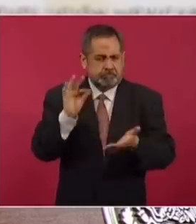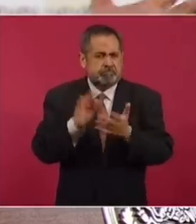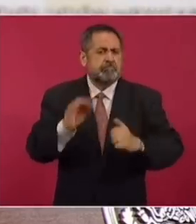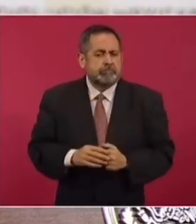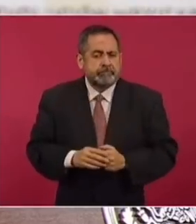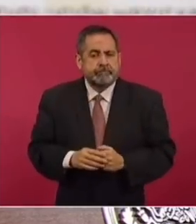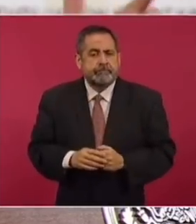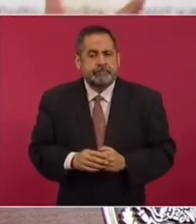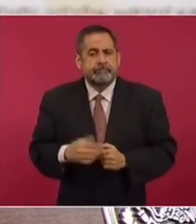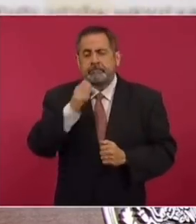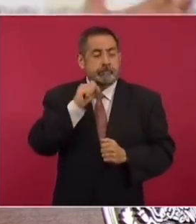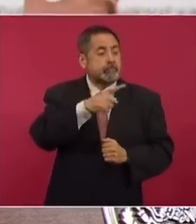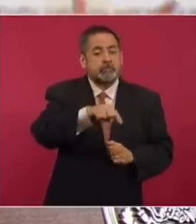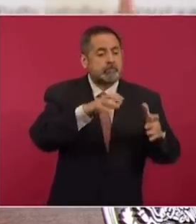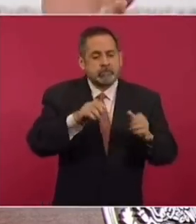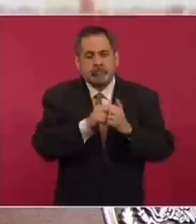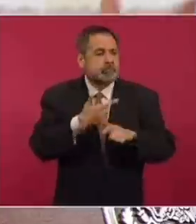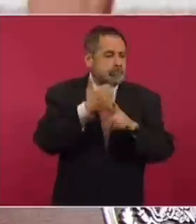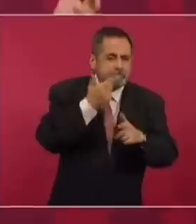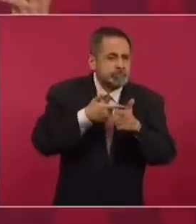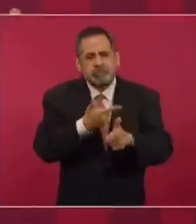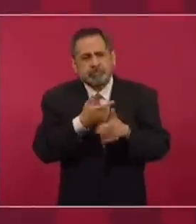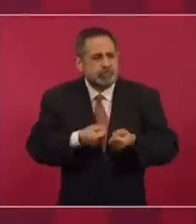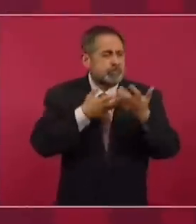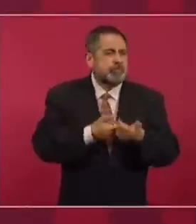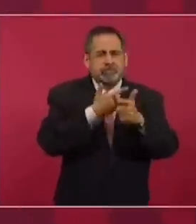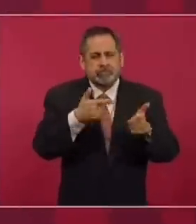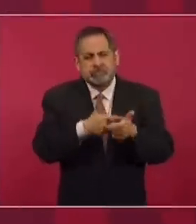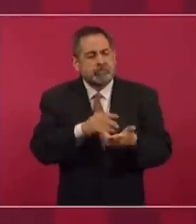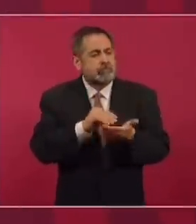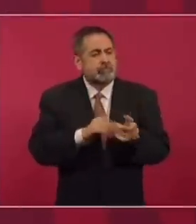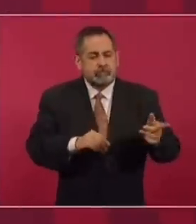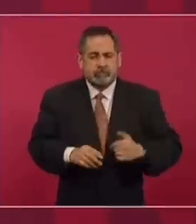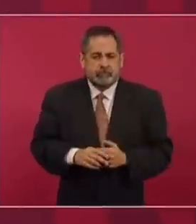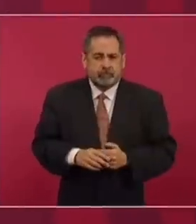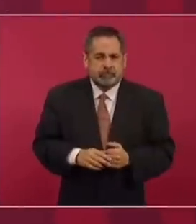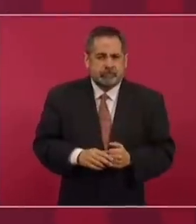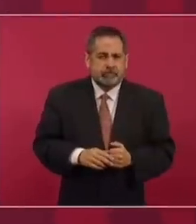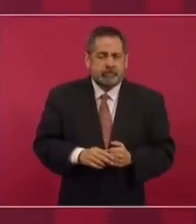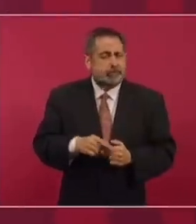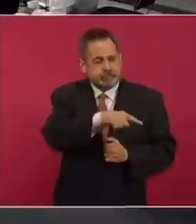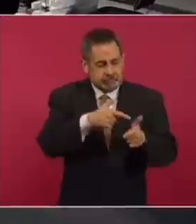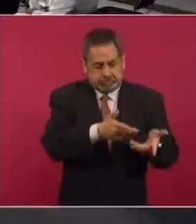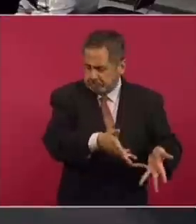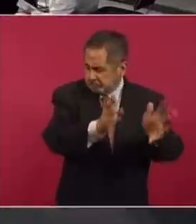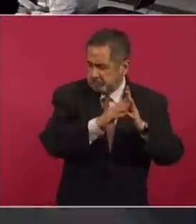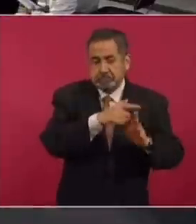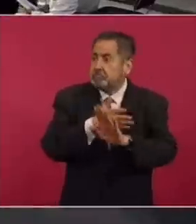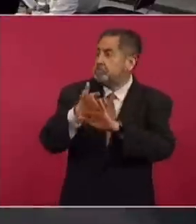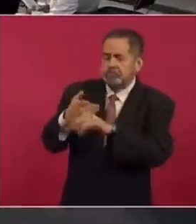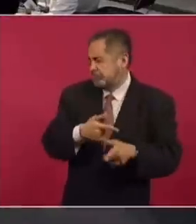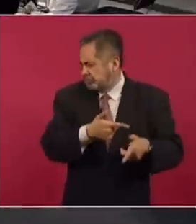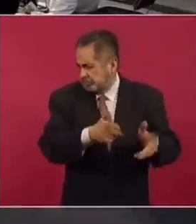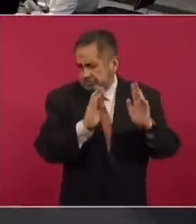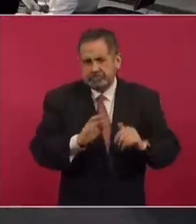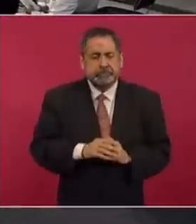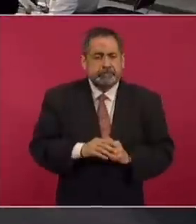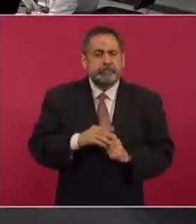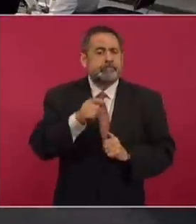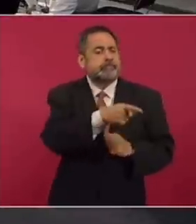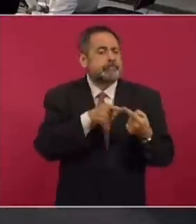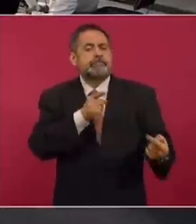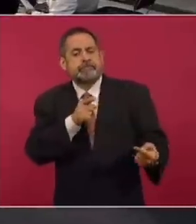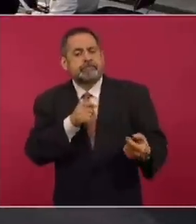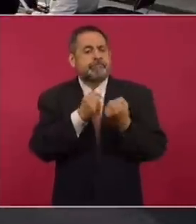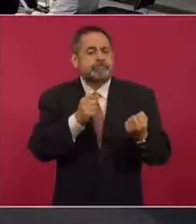Y pues ellos están en libertad de seguir haciendo toda su labor reaccionaria, porque se